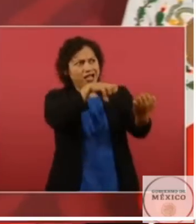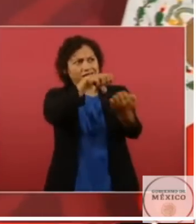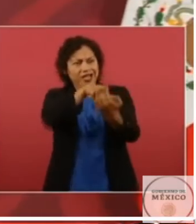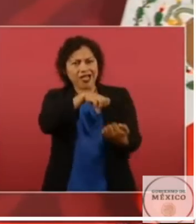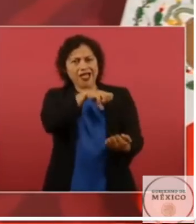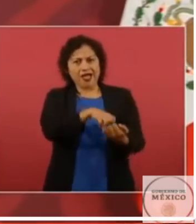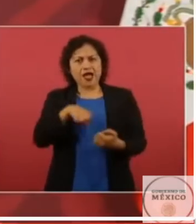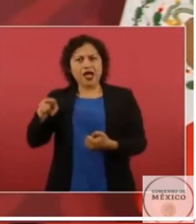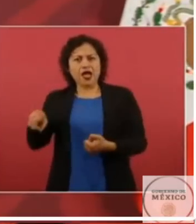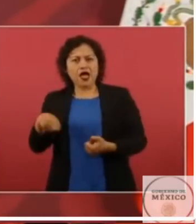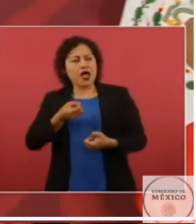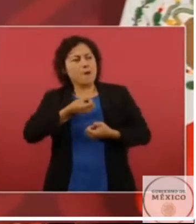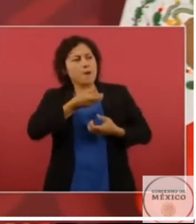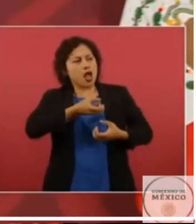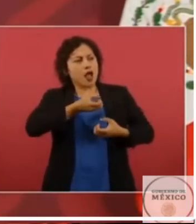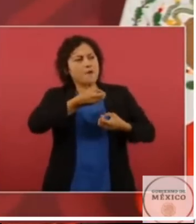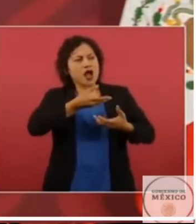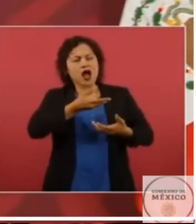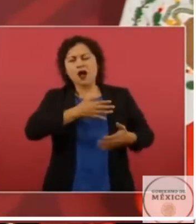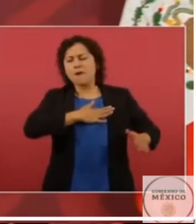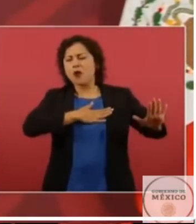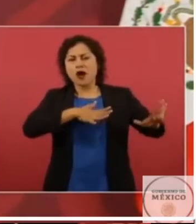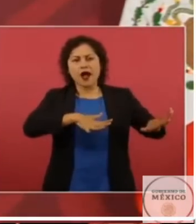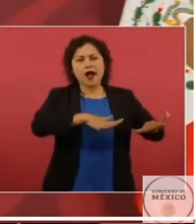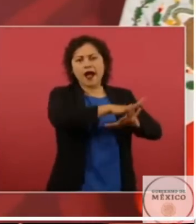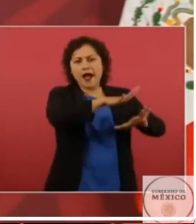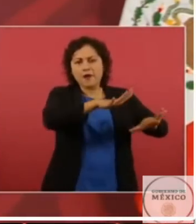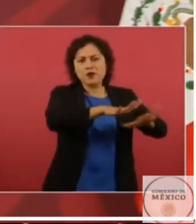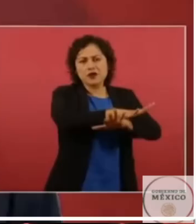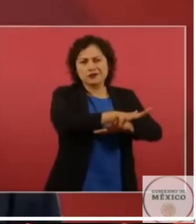y siguió con lo mismo,